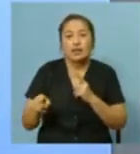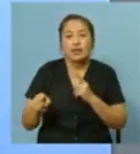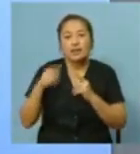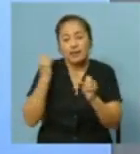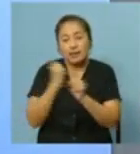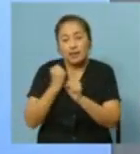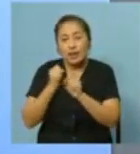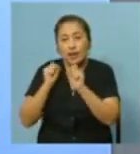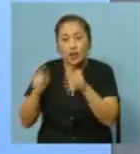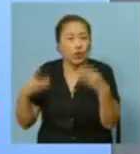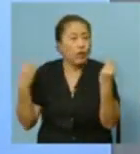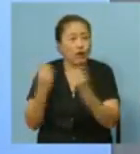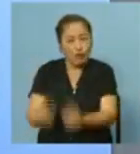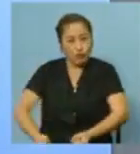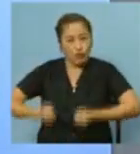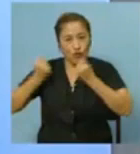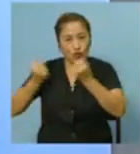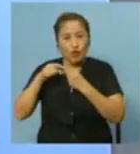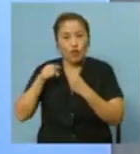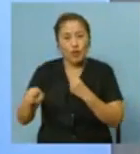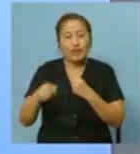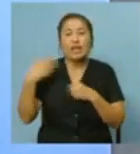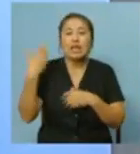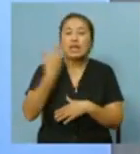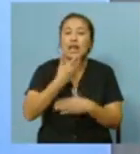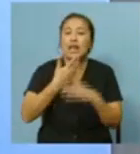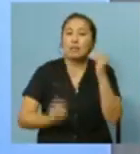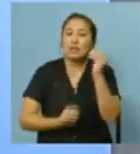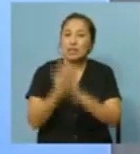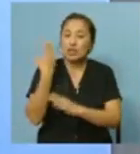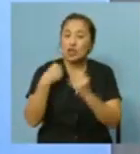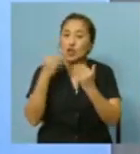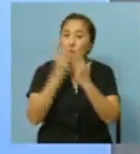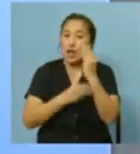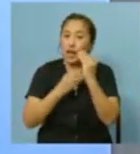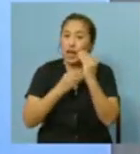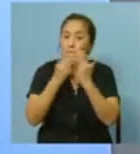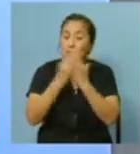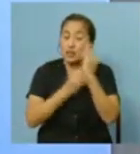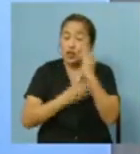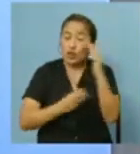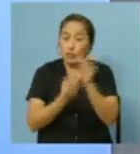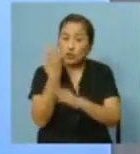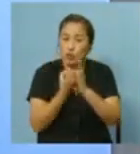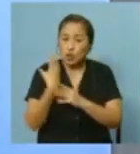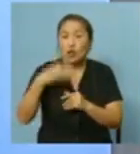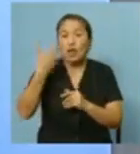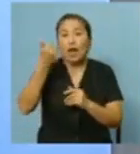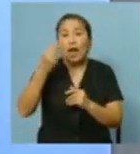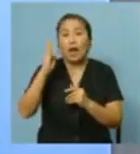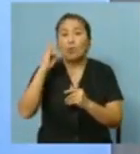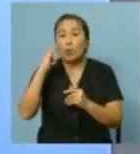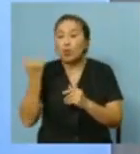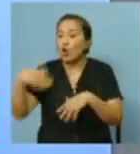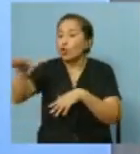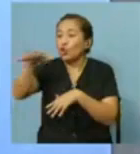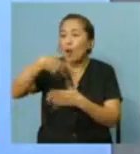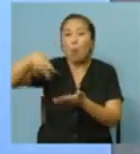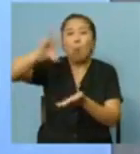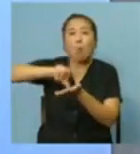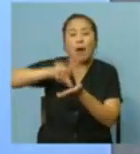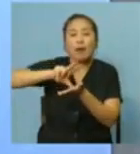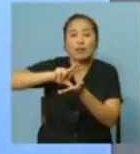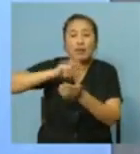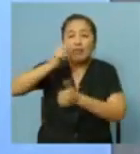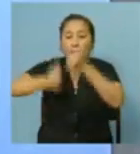está trabajando muy fuerte desde el ministerio de la producción el ministro juan carlos abud con todo el tema del parque industrial y